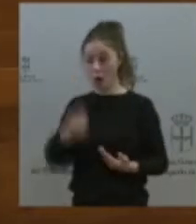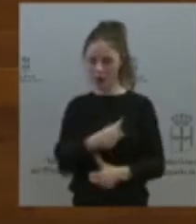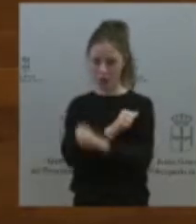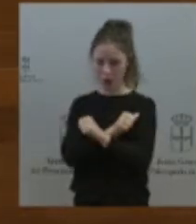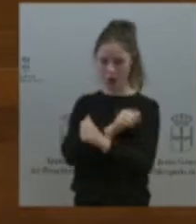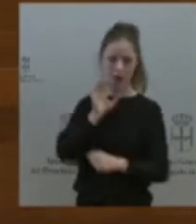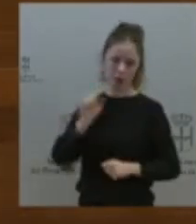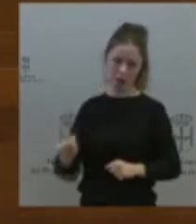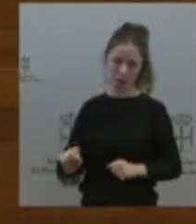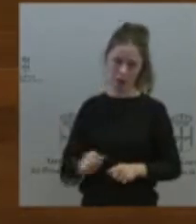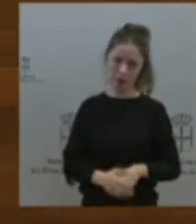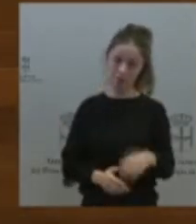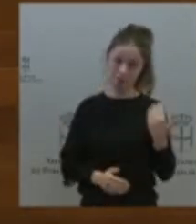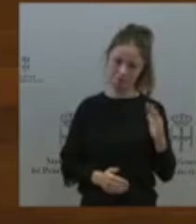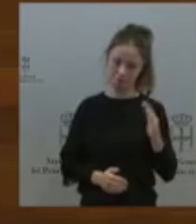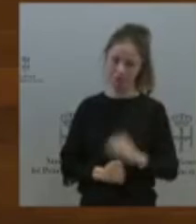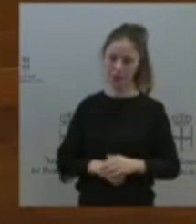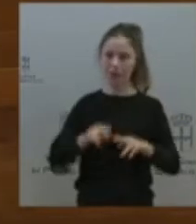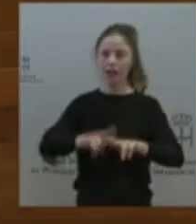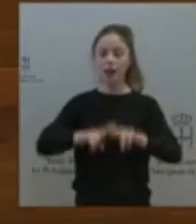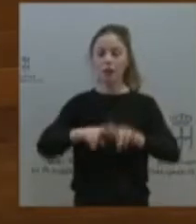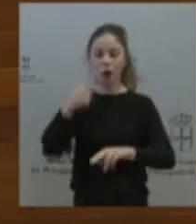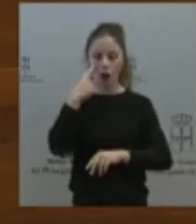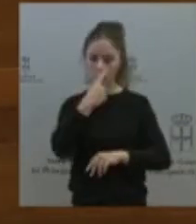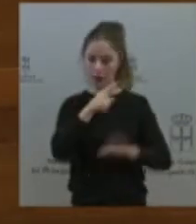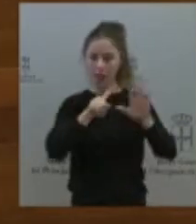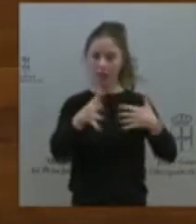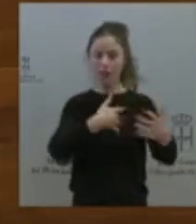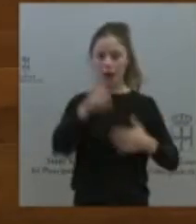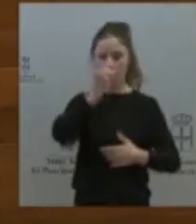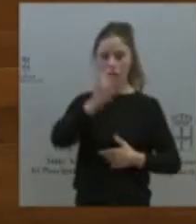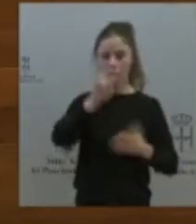Revisión oftalmología, 6 de marzo del 2023, ambulatorio de La Lila.